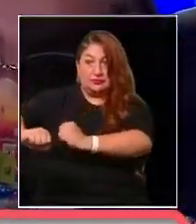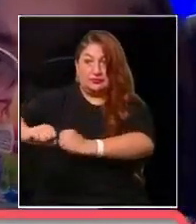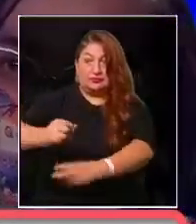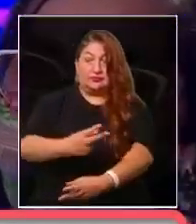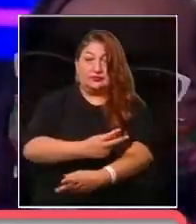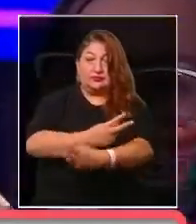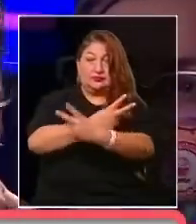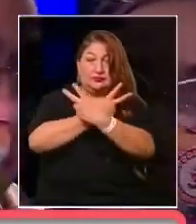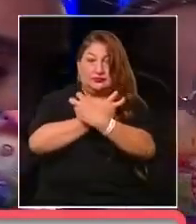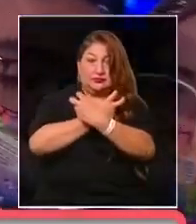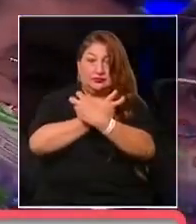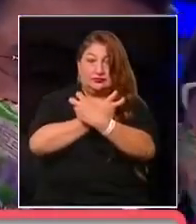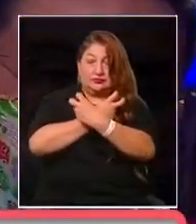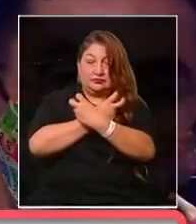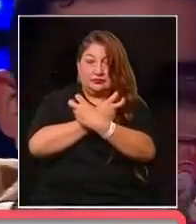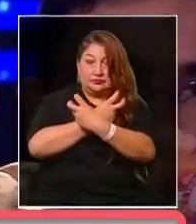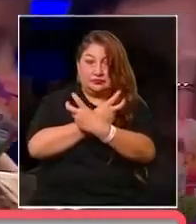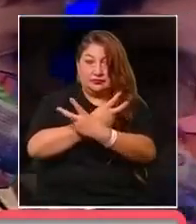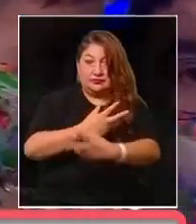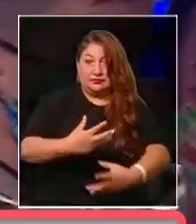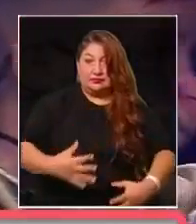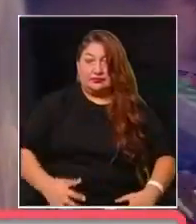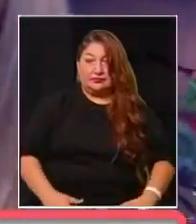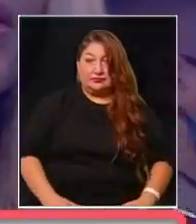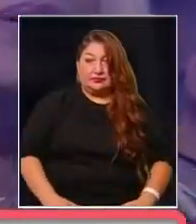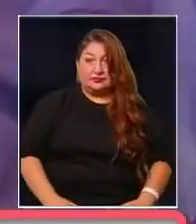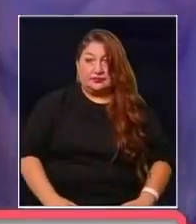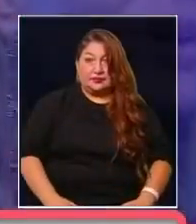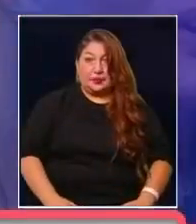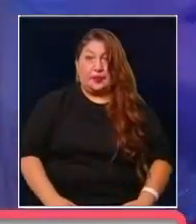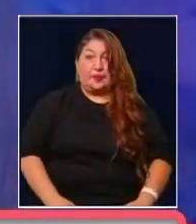en contra presión